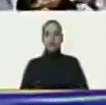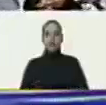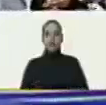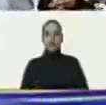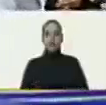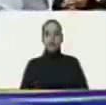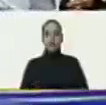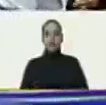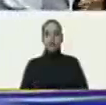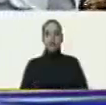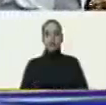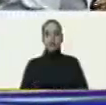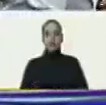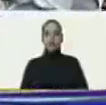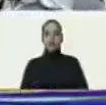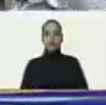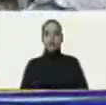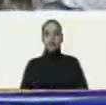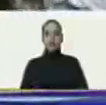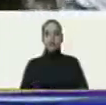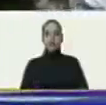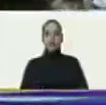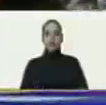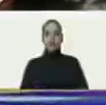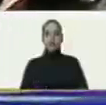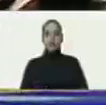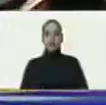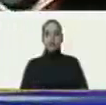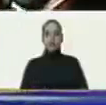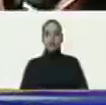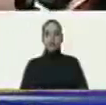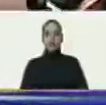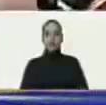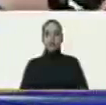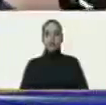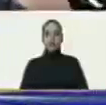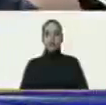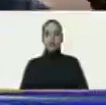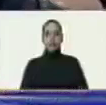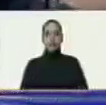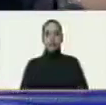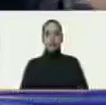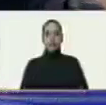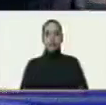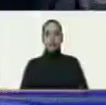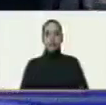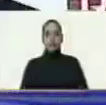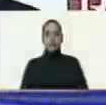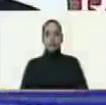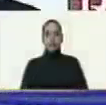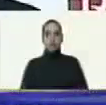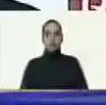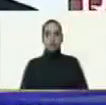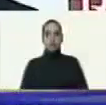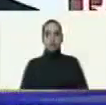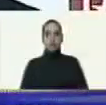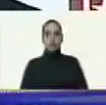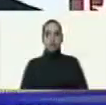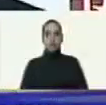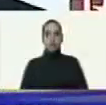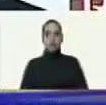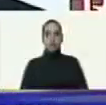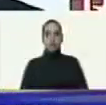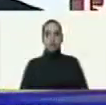Chunjinde Nicolás Maduro, Mulos Zongtong, Chunjinde Bilile Supuza,